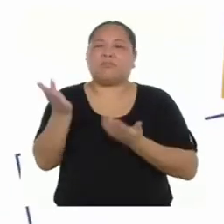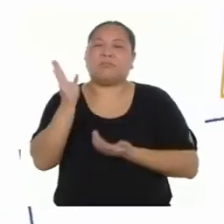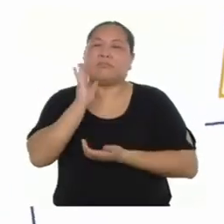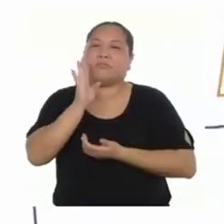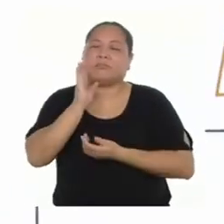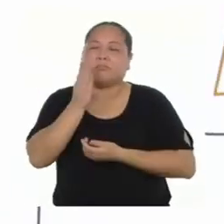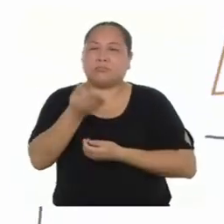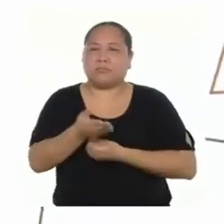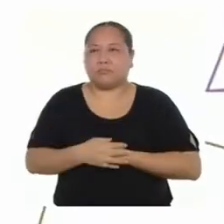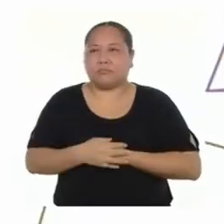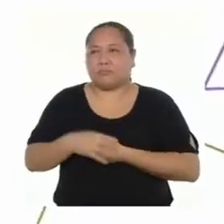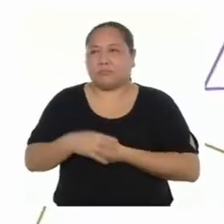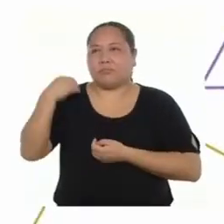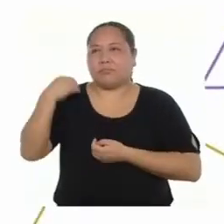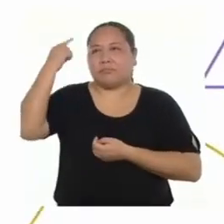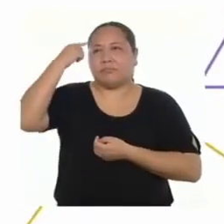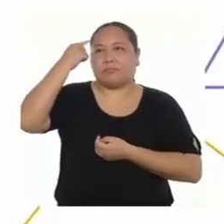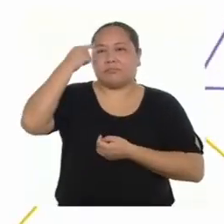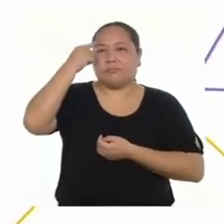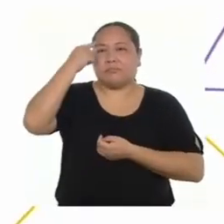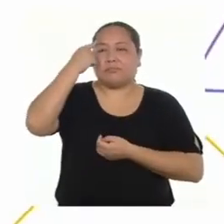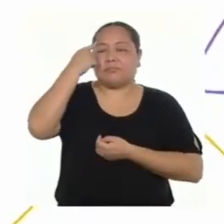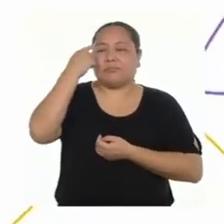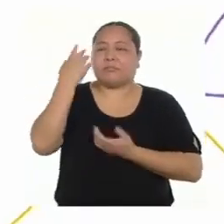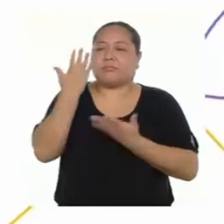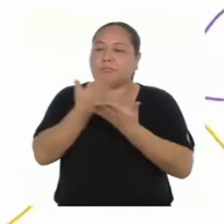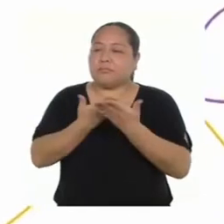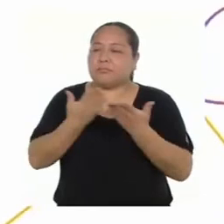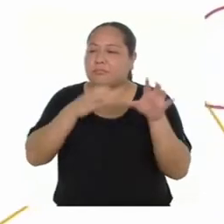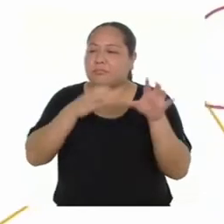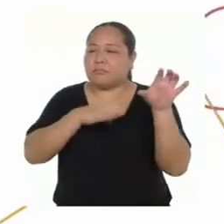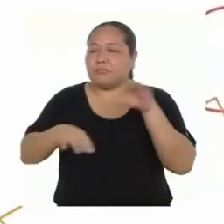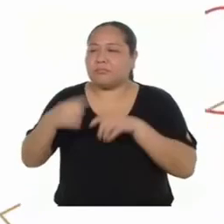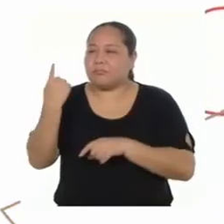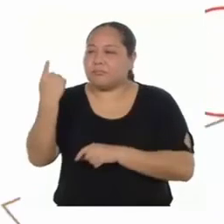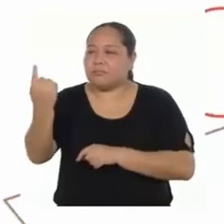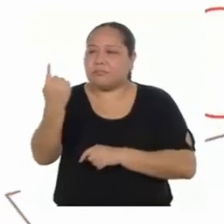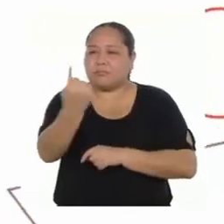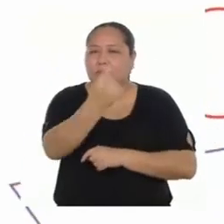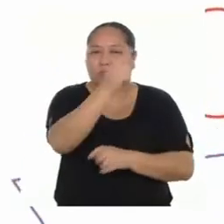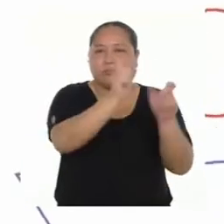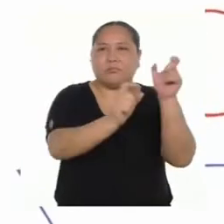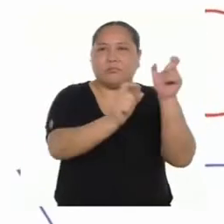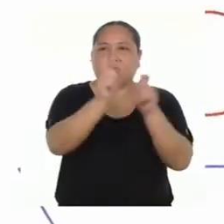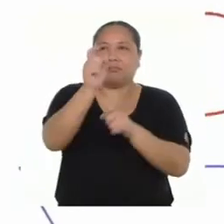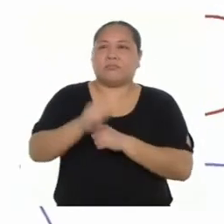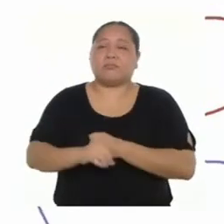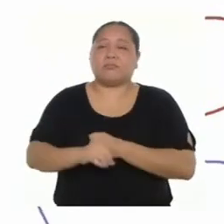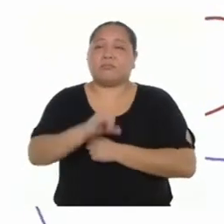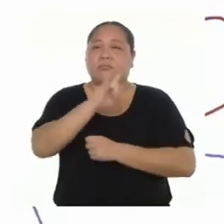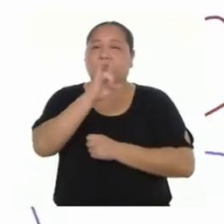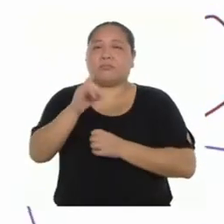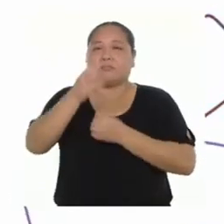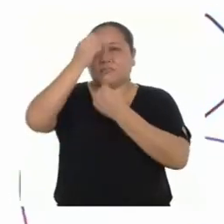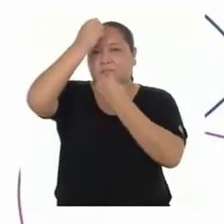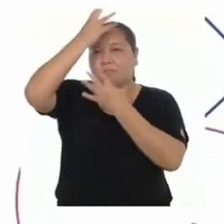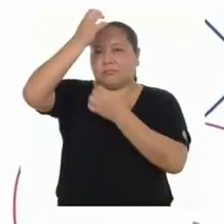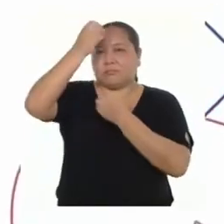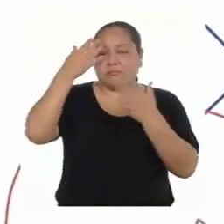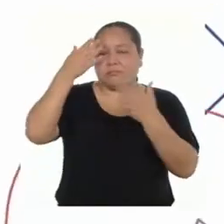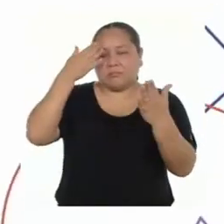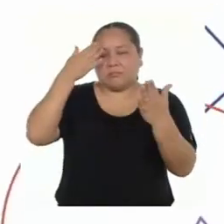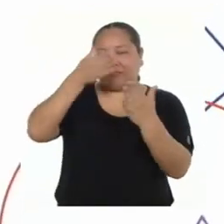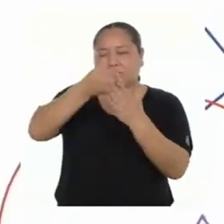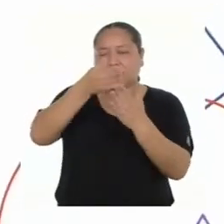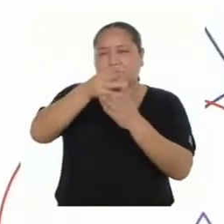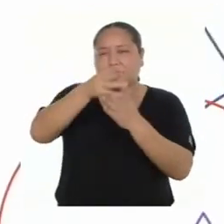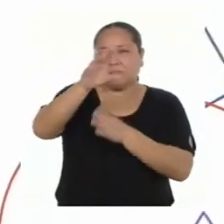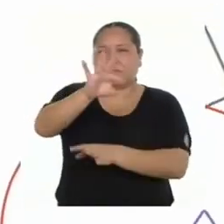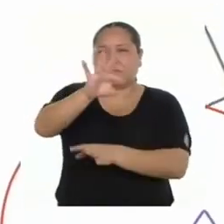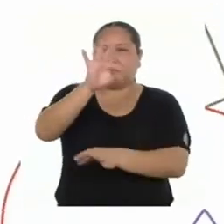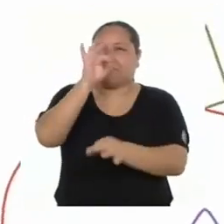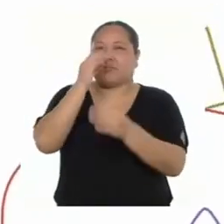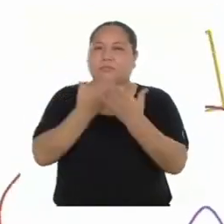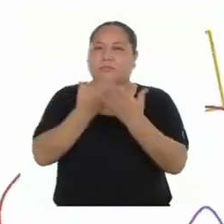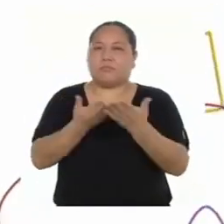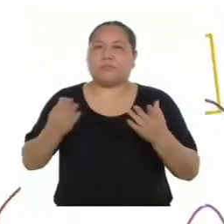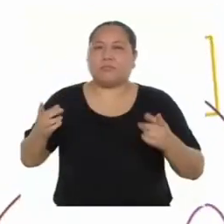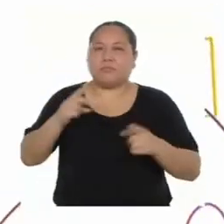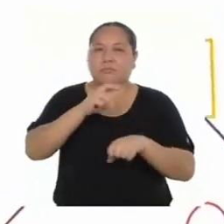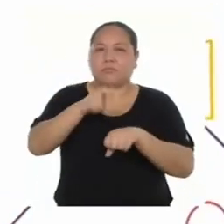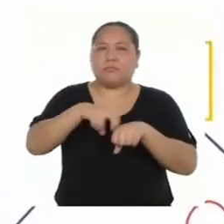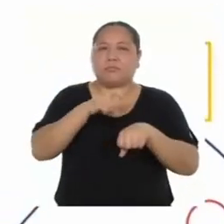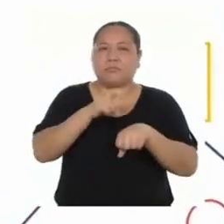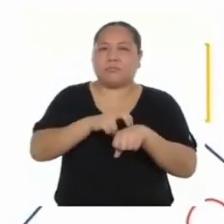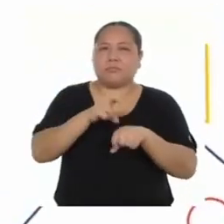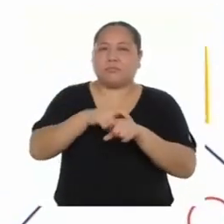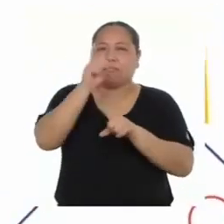sólidos, considerando las actividades realizadas por las personas. Utilizo información para ubicar los elementos naturales y